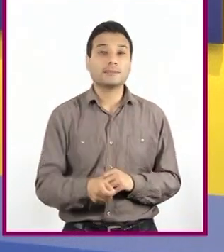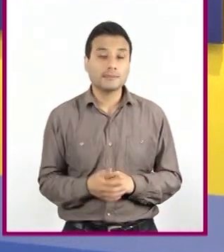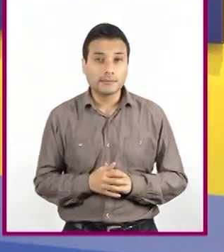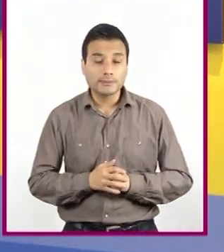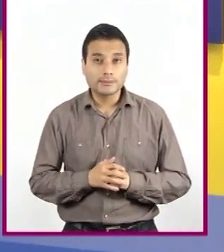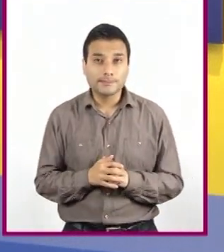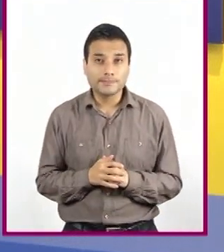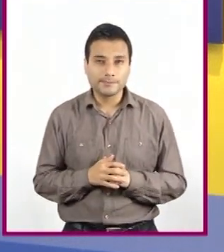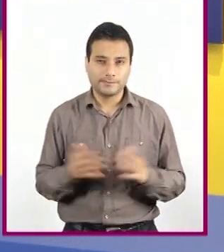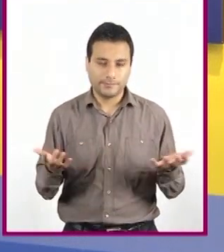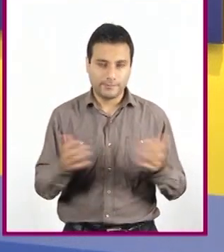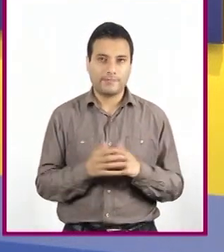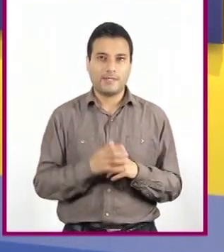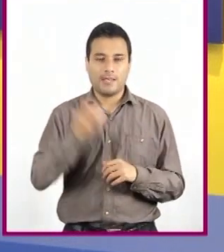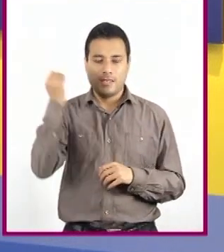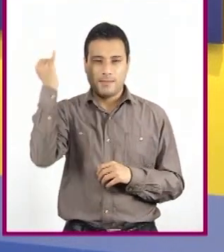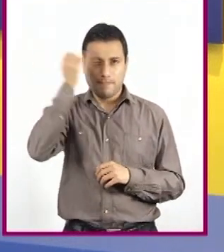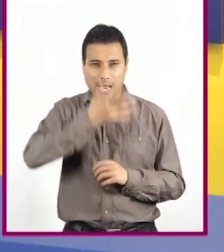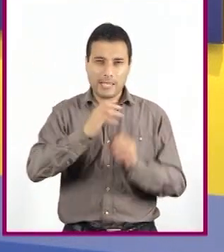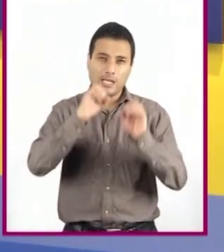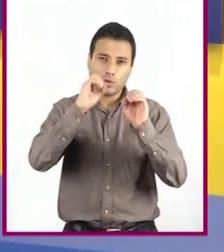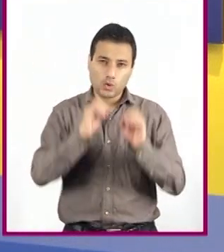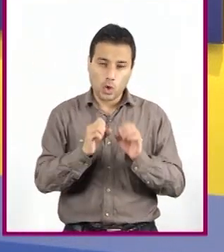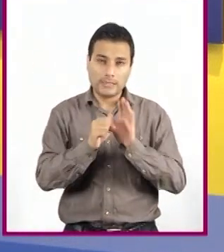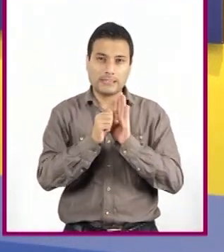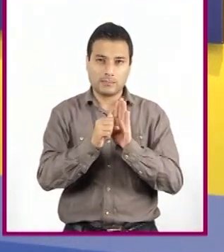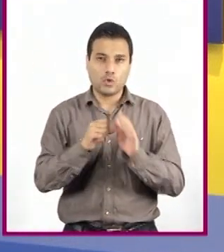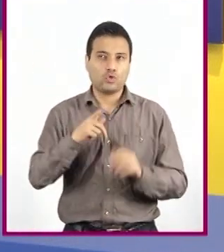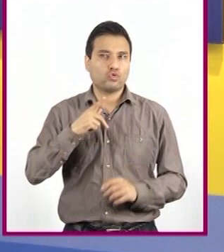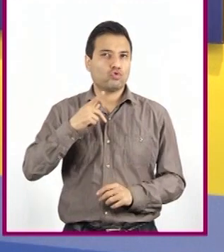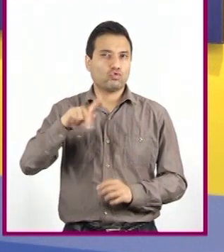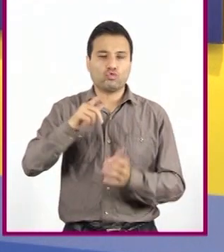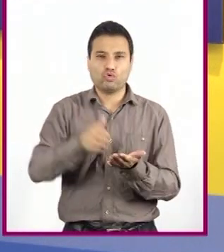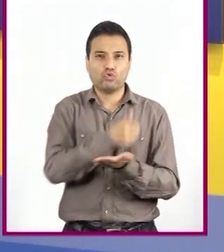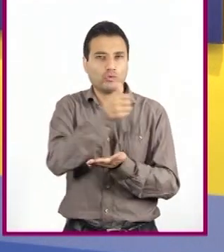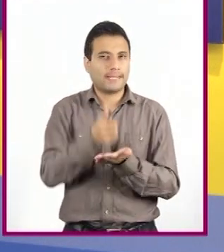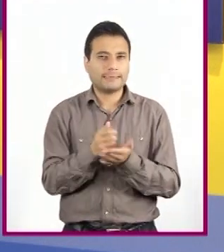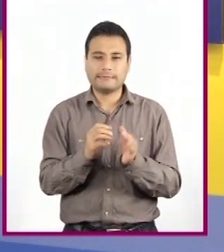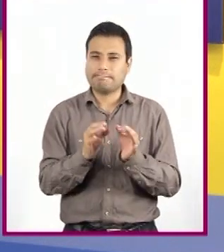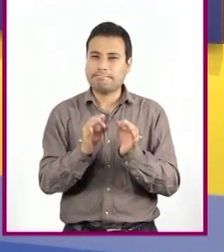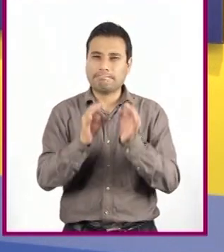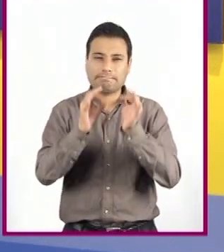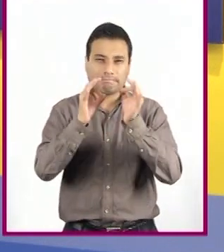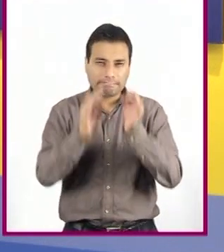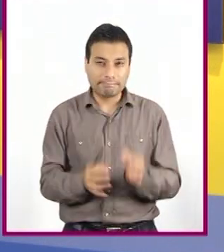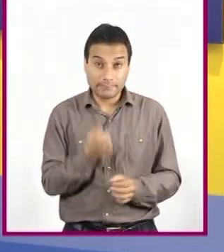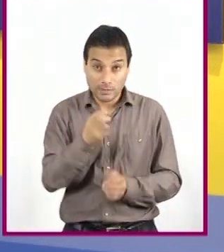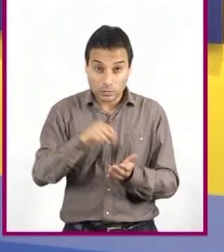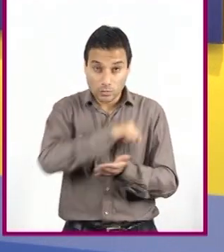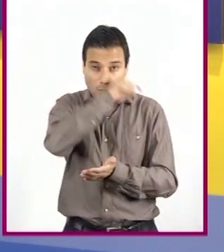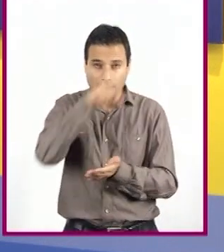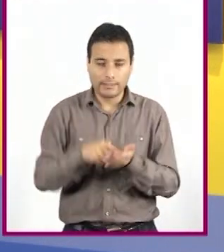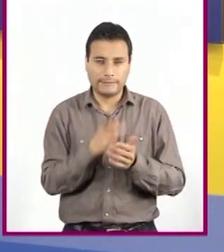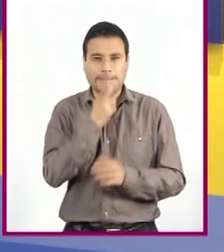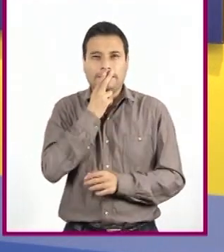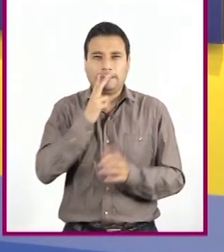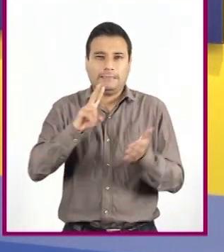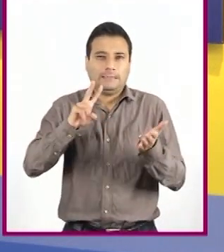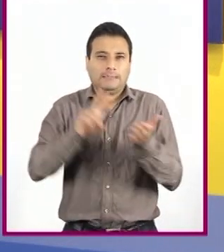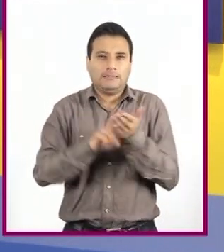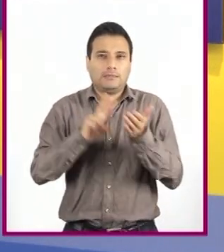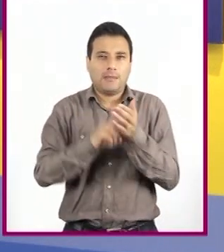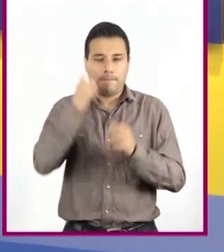representan imágenes o íconos que identifican a la antigua ciudad como un sitio de gran importancia para el culto